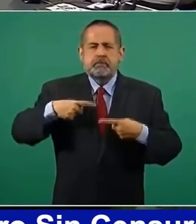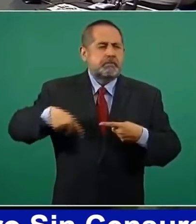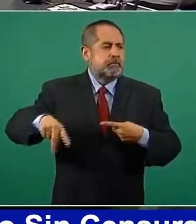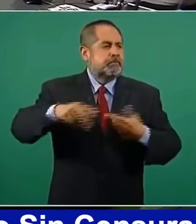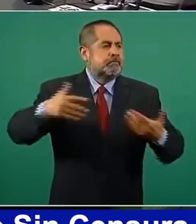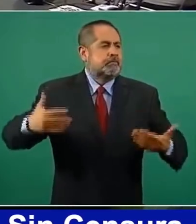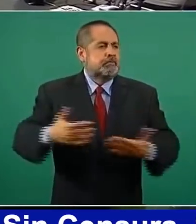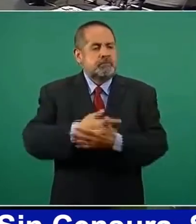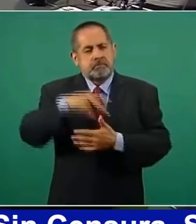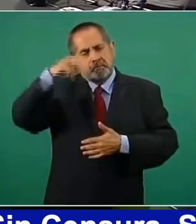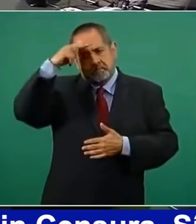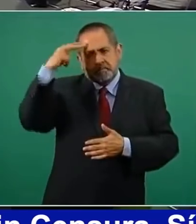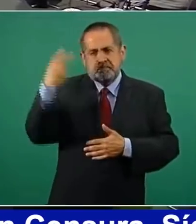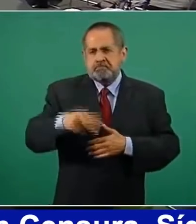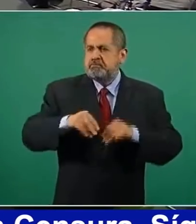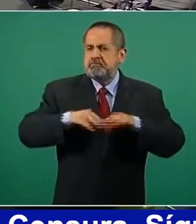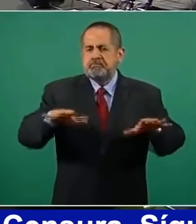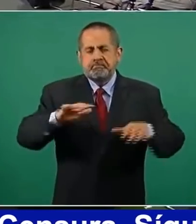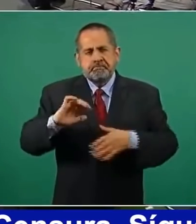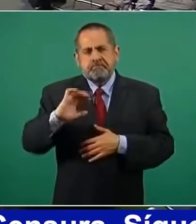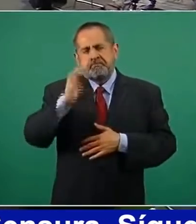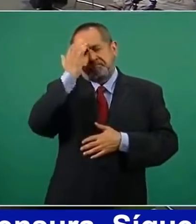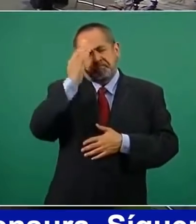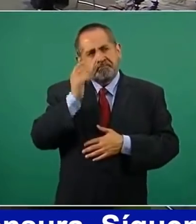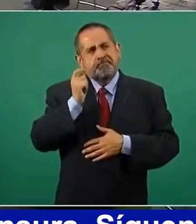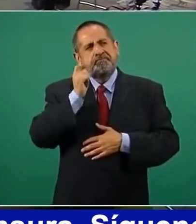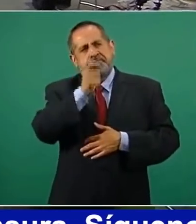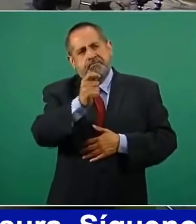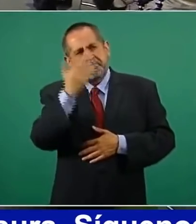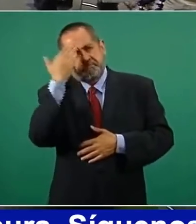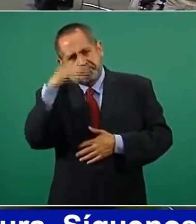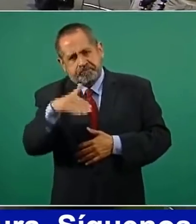mexicanos se enteren.